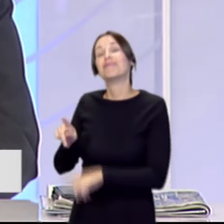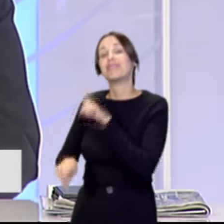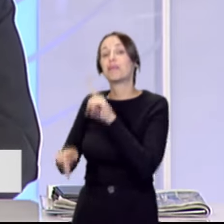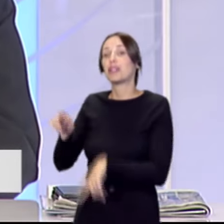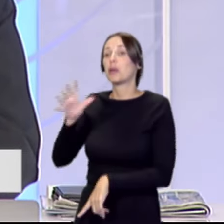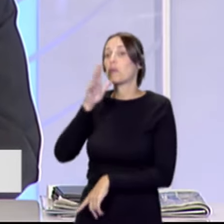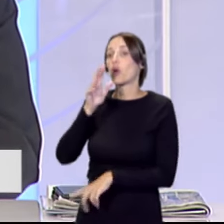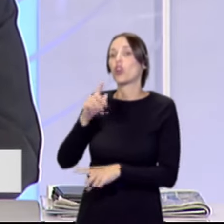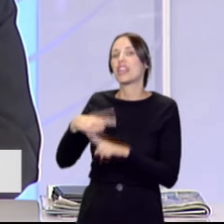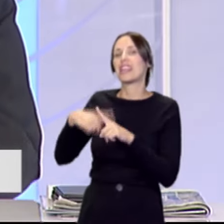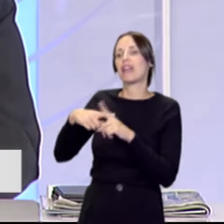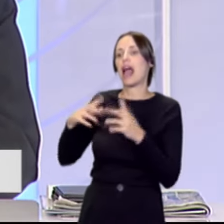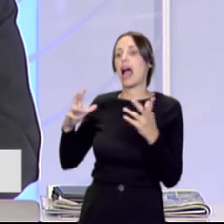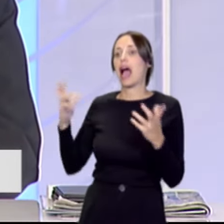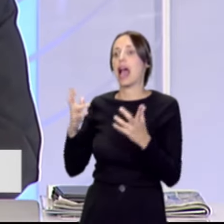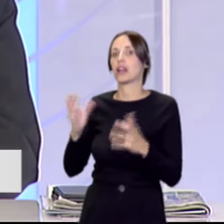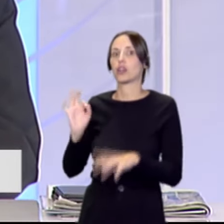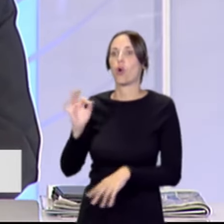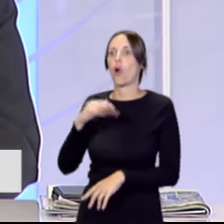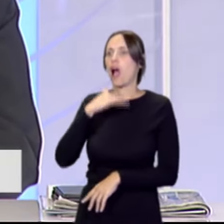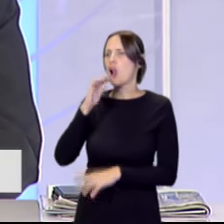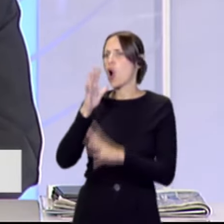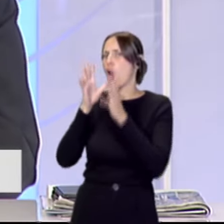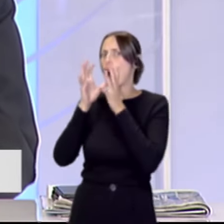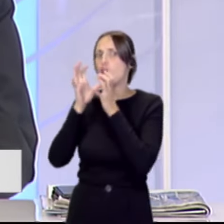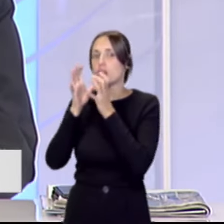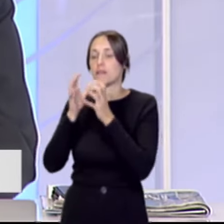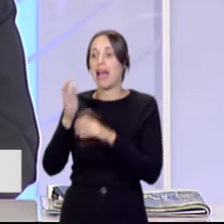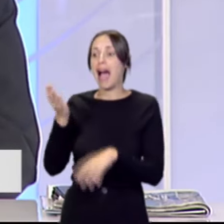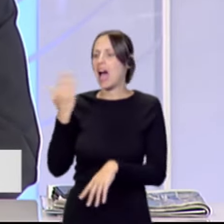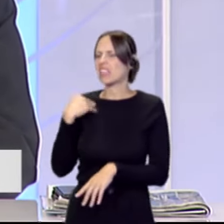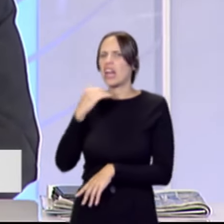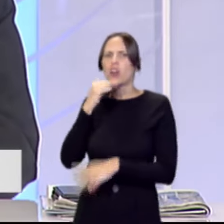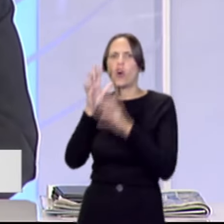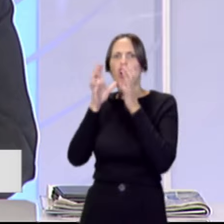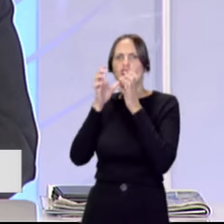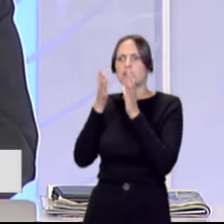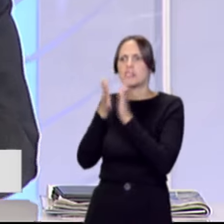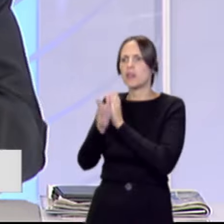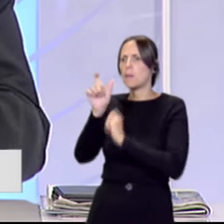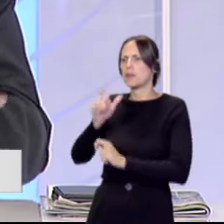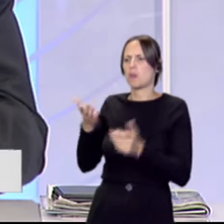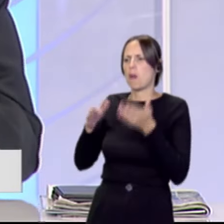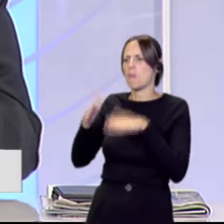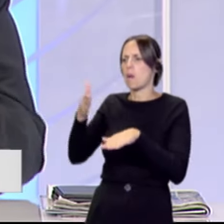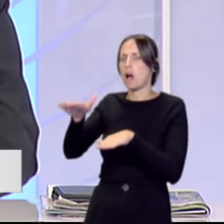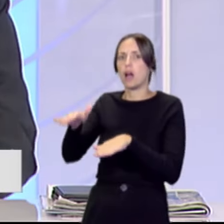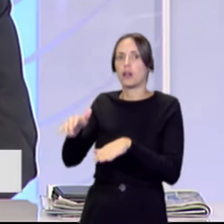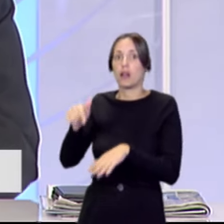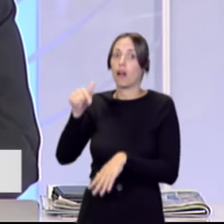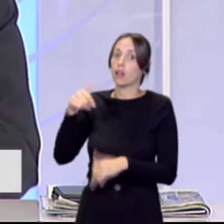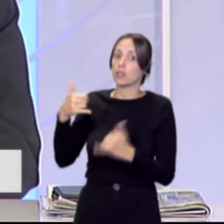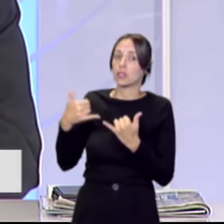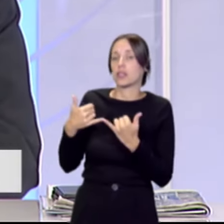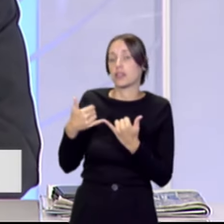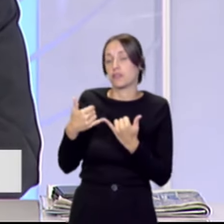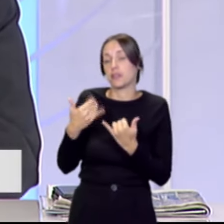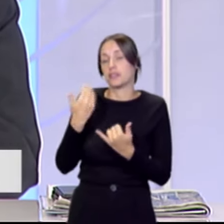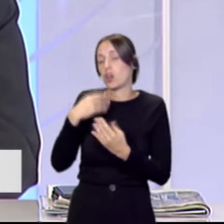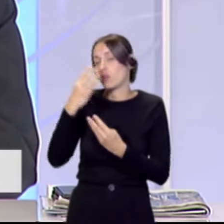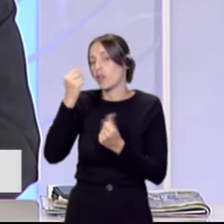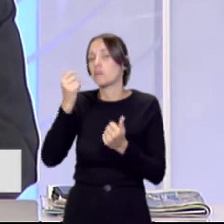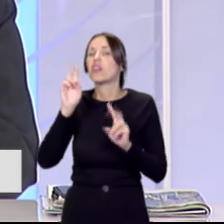¿no? Antes una catástrofe era algo en el que moría mucha gente, ¿no? Aquí en Tenerife se ha olvidado, pero hubo